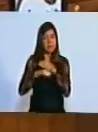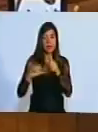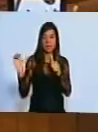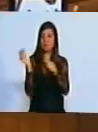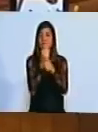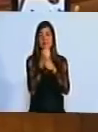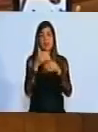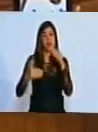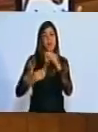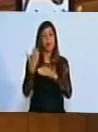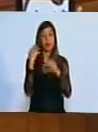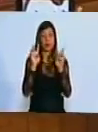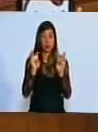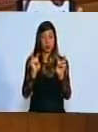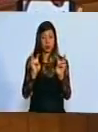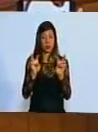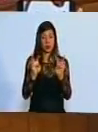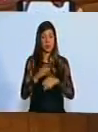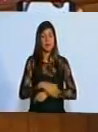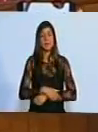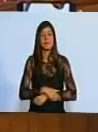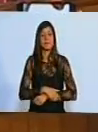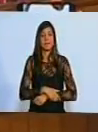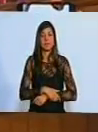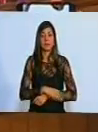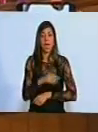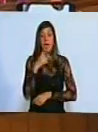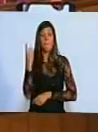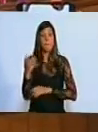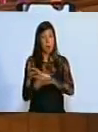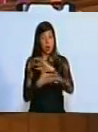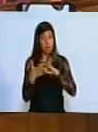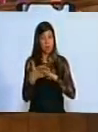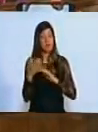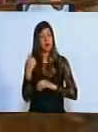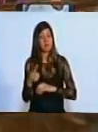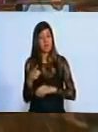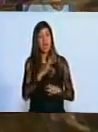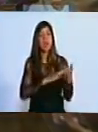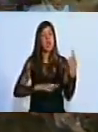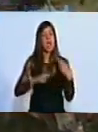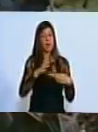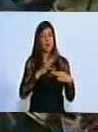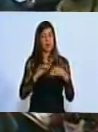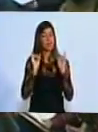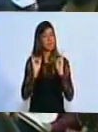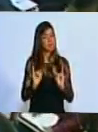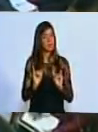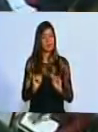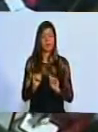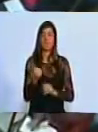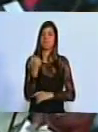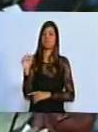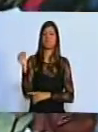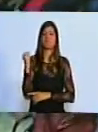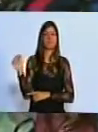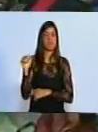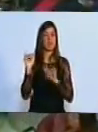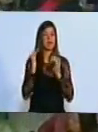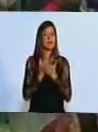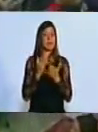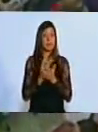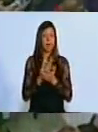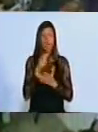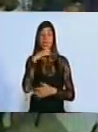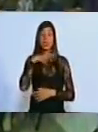alternativo. Dije que había habido polémica, pues nuestra revolución debe siempre ser irreverente. Tanto en